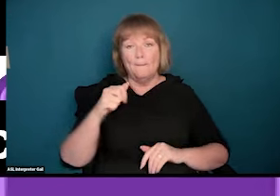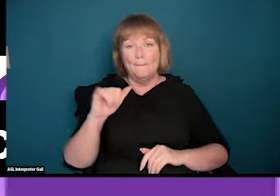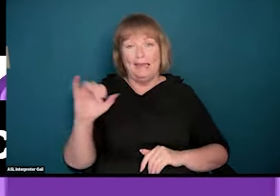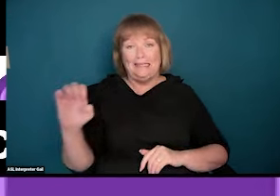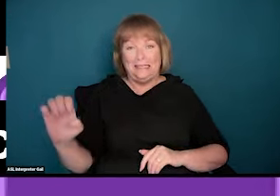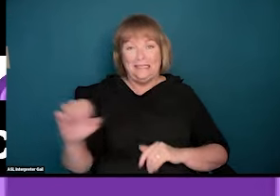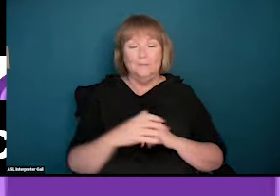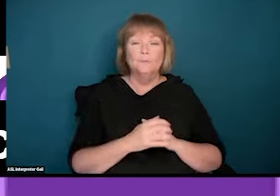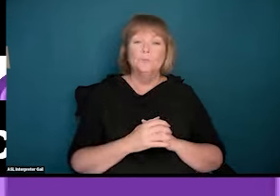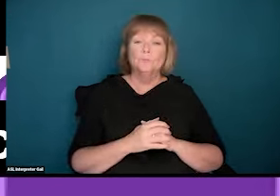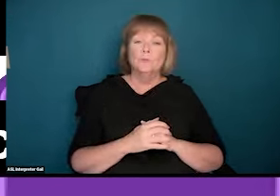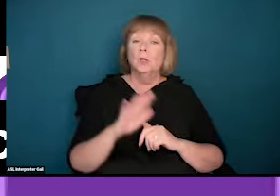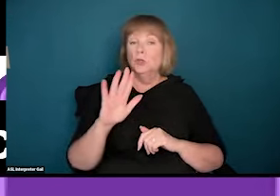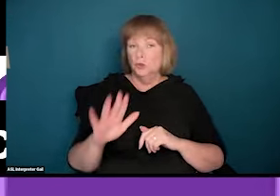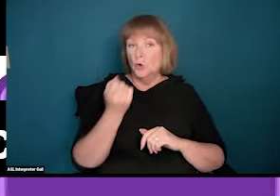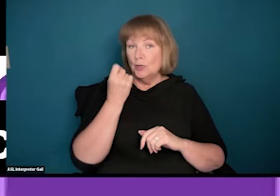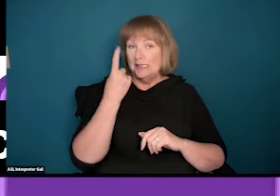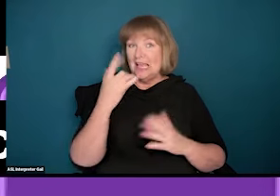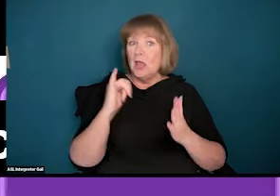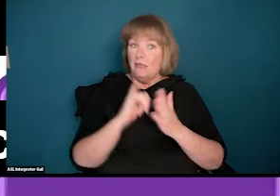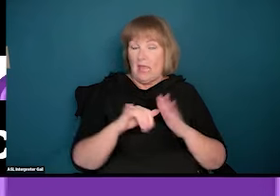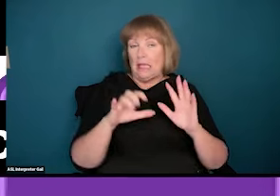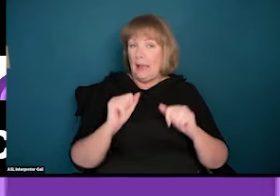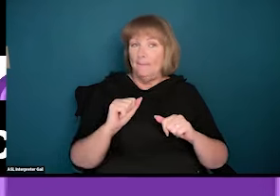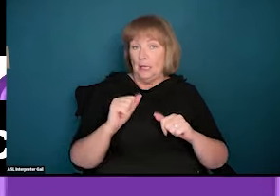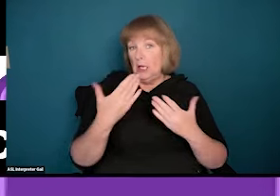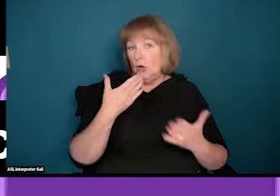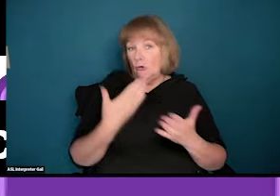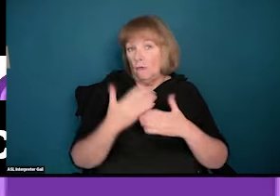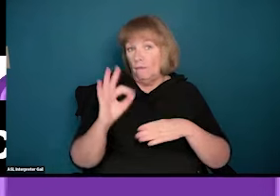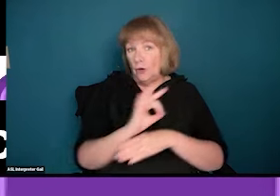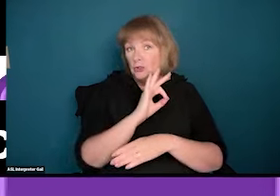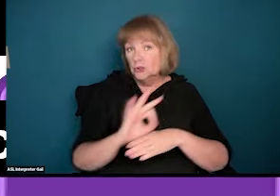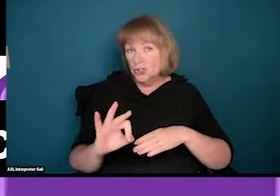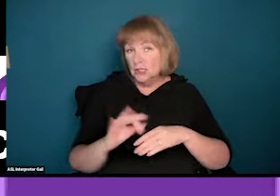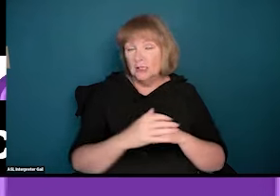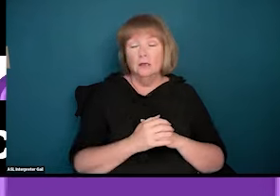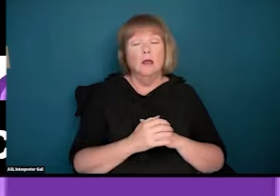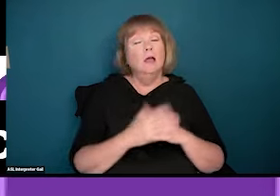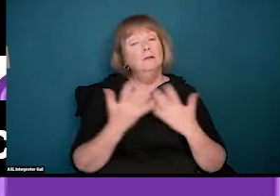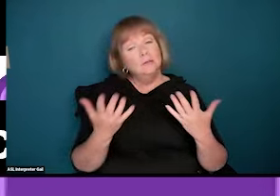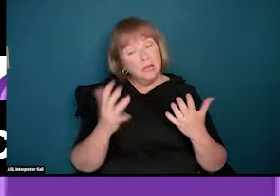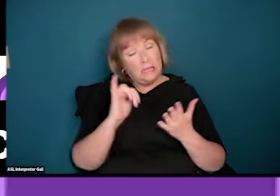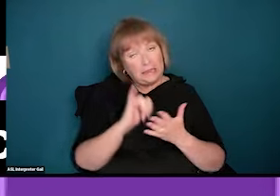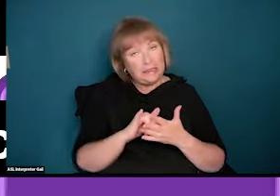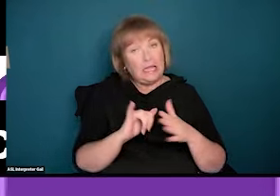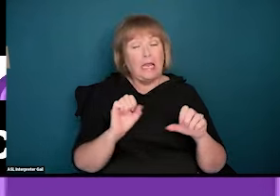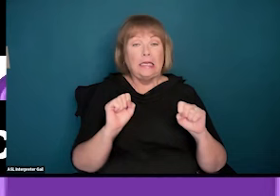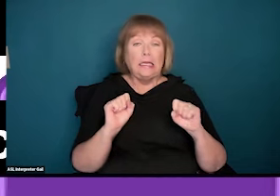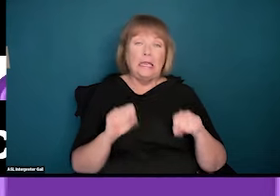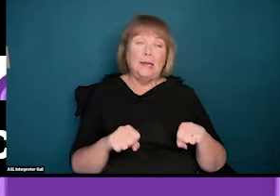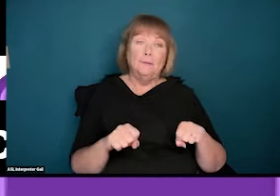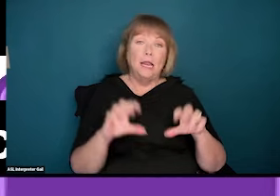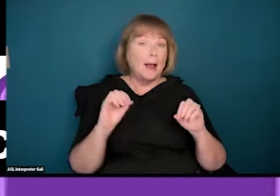mismo acceso a sus finanzas al que tiene una persona que no tiene un representante